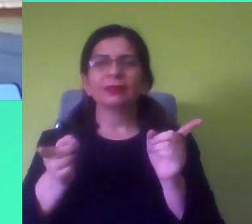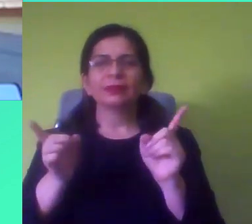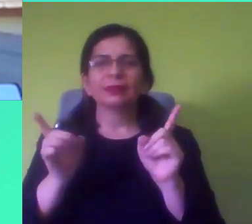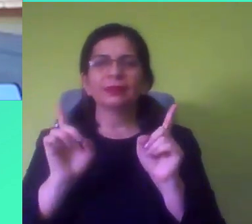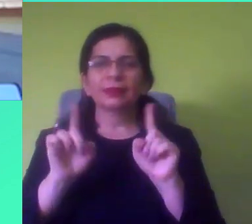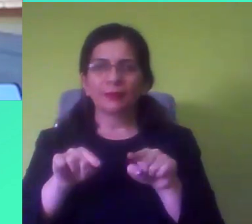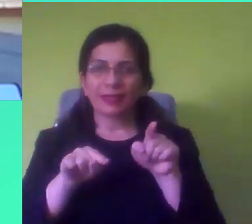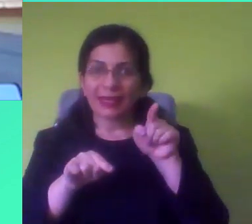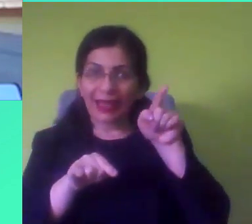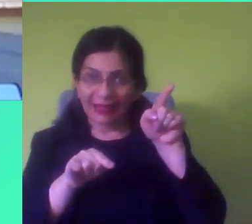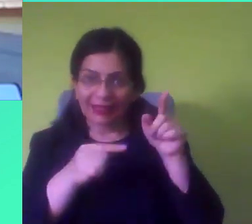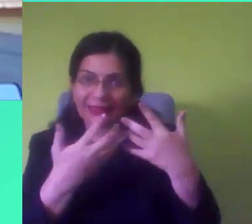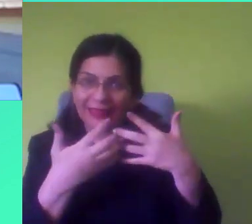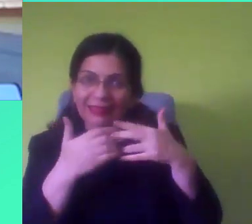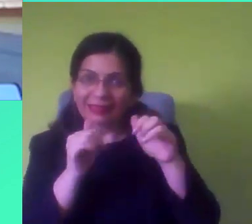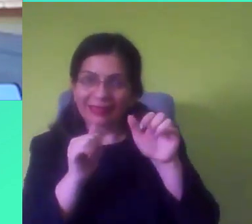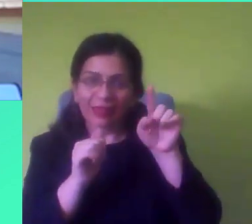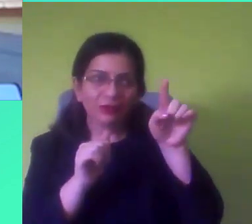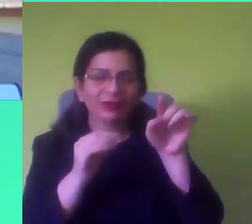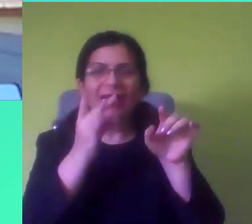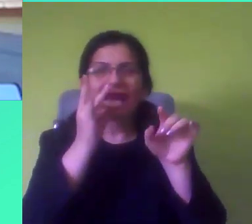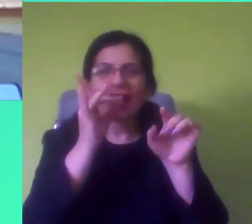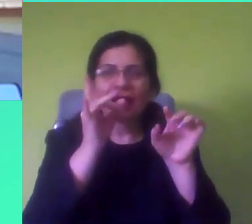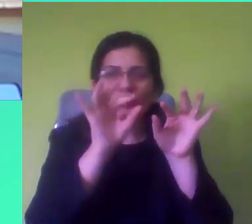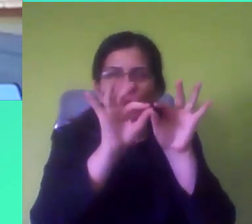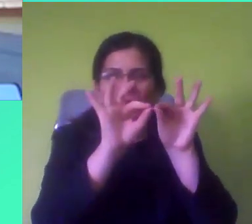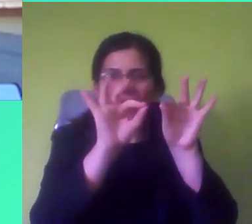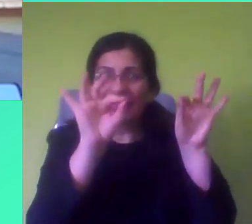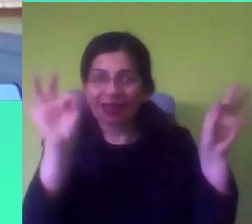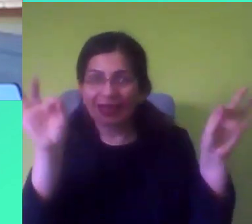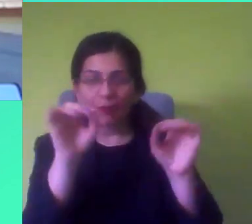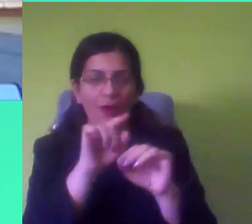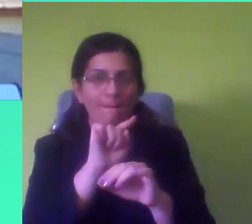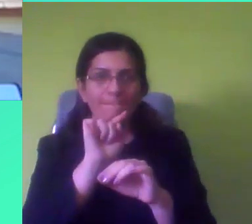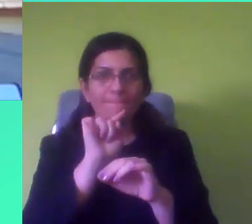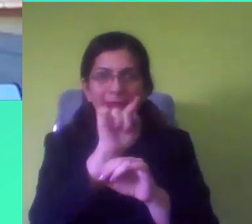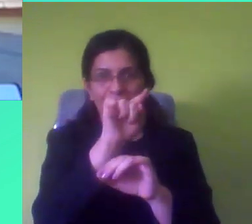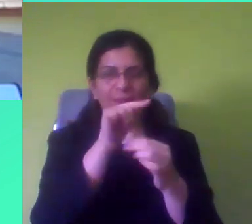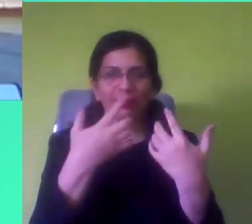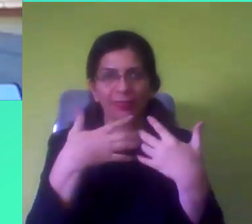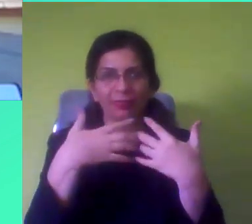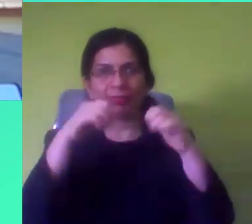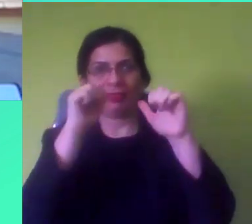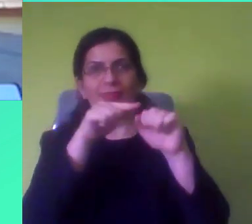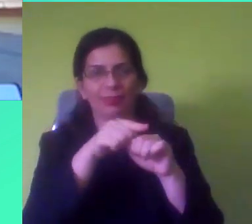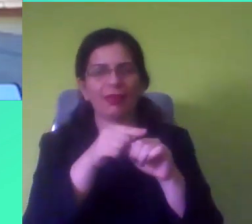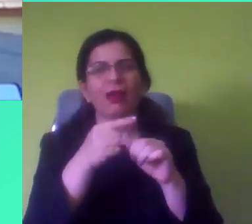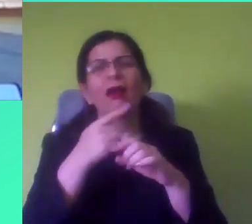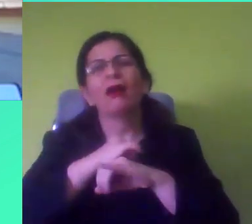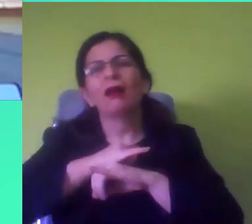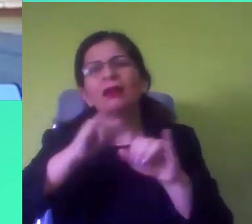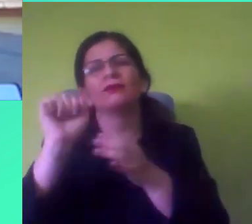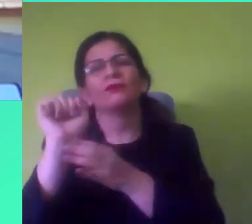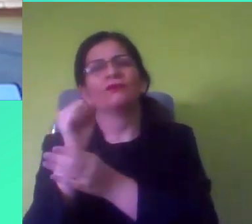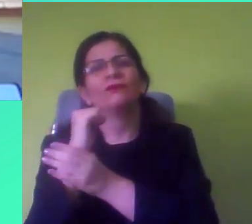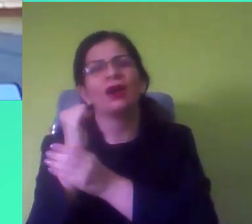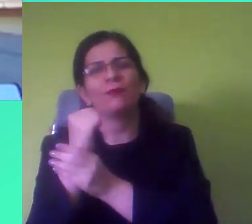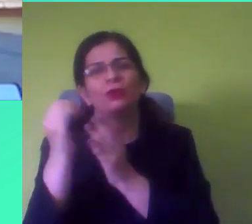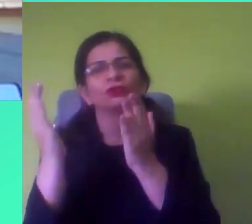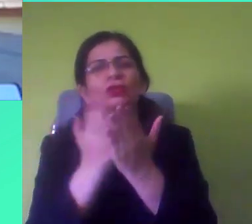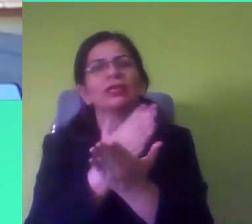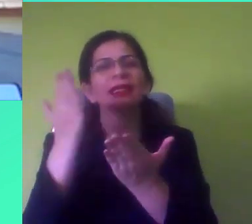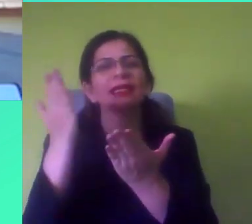También en el inventario van a encontrar el link hacia el Atlas de Glaciares, este libro de divulgación